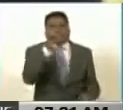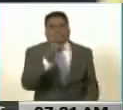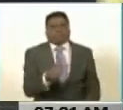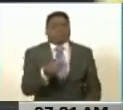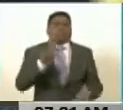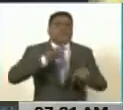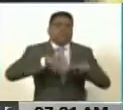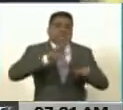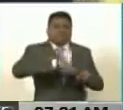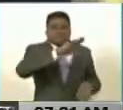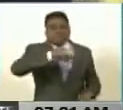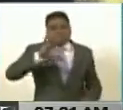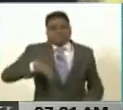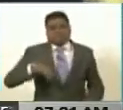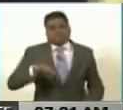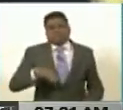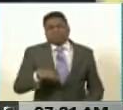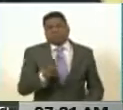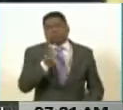niños, huérfanos,